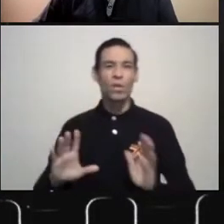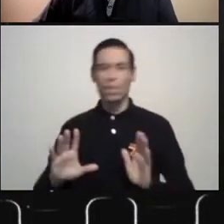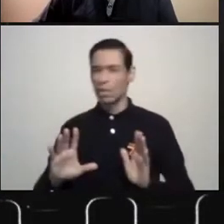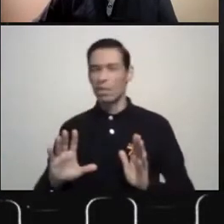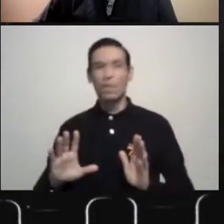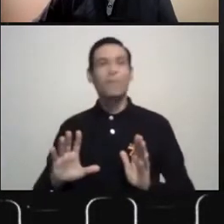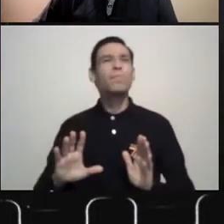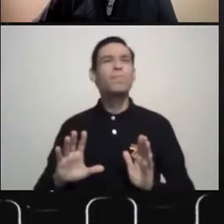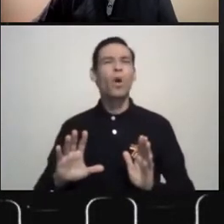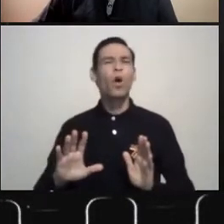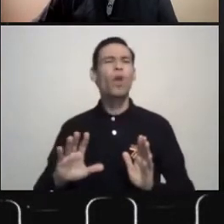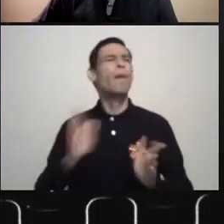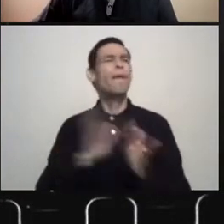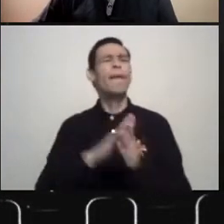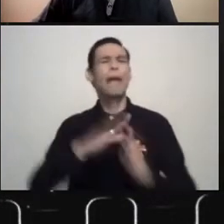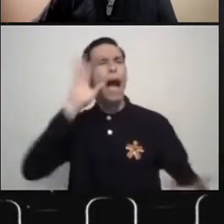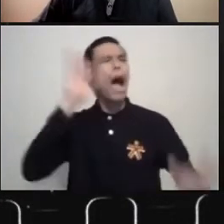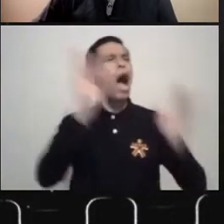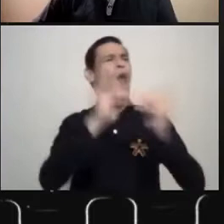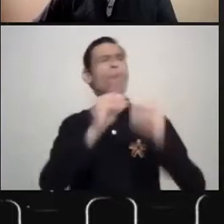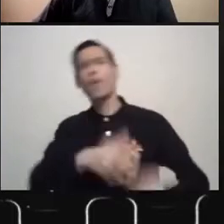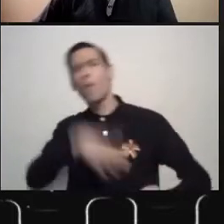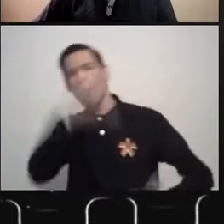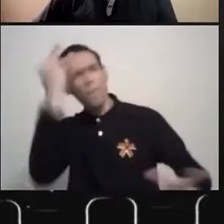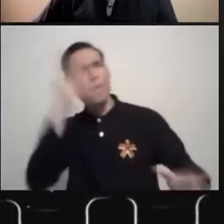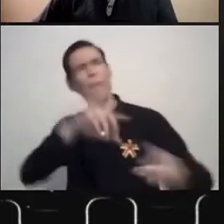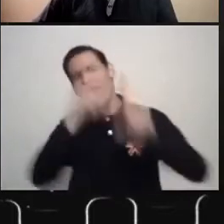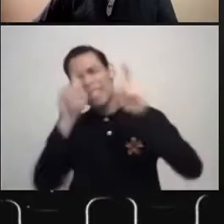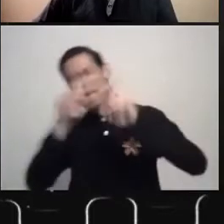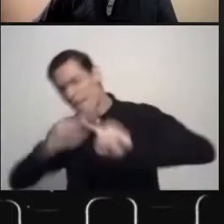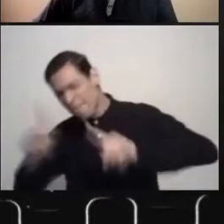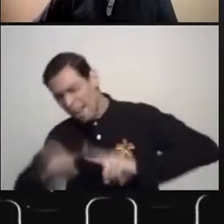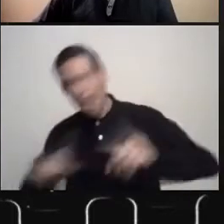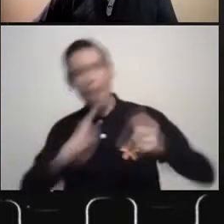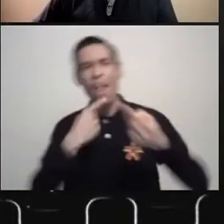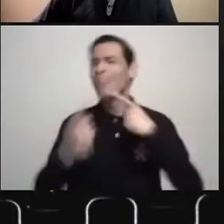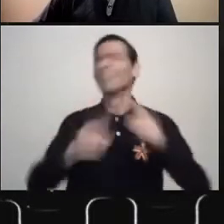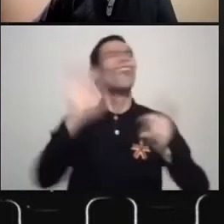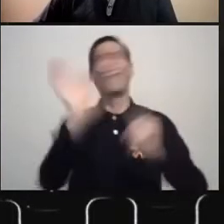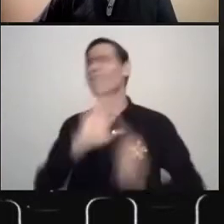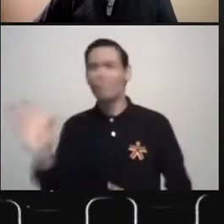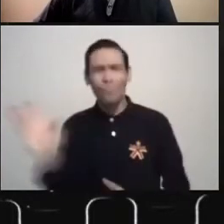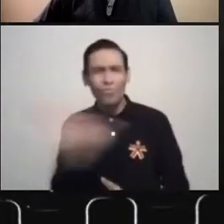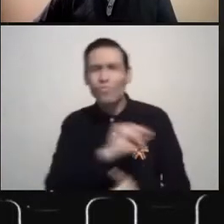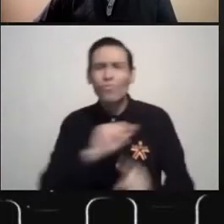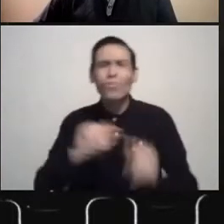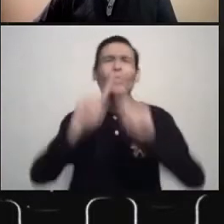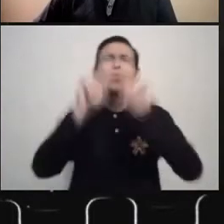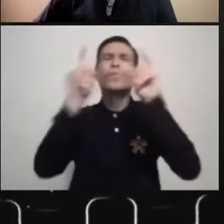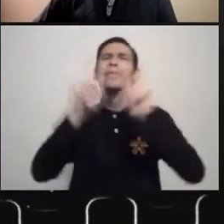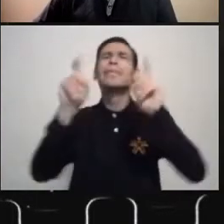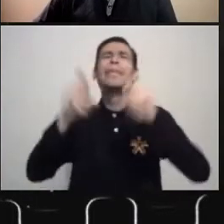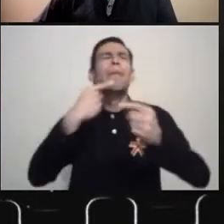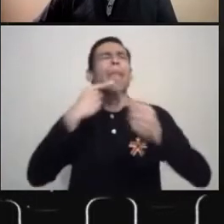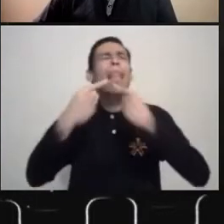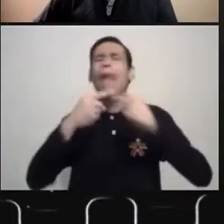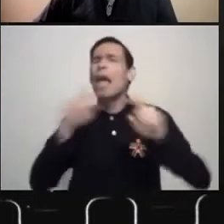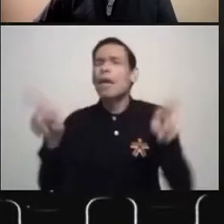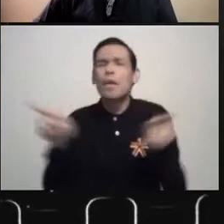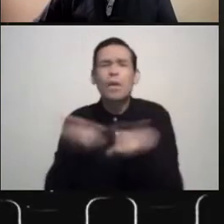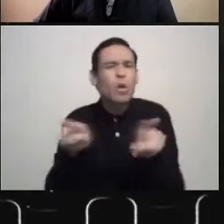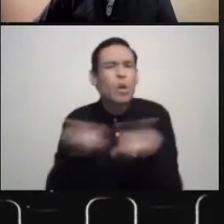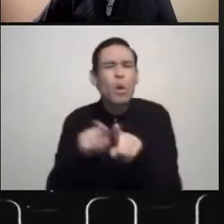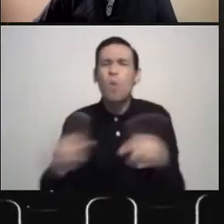paja. Vamos a terminar hablando de televisión y de cine y tratando de arreglar el medio, ¿no? Entonces, mi papá es un